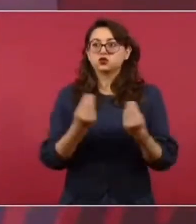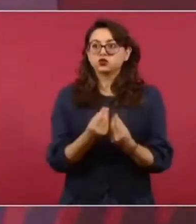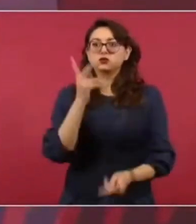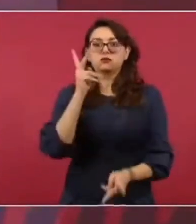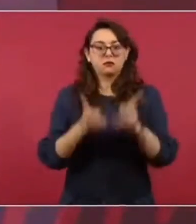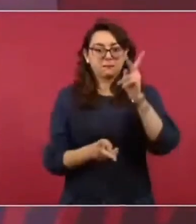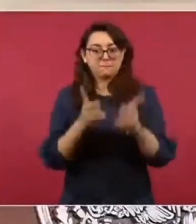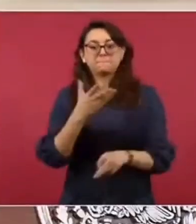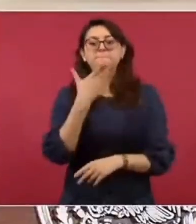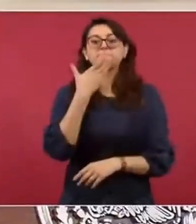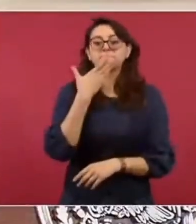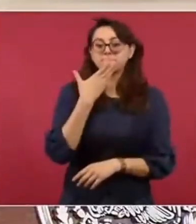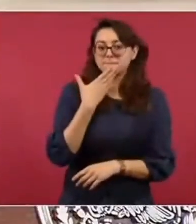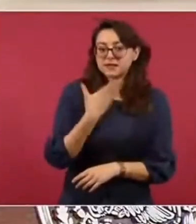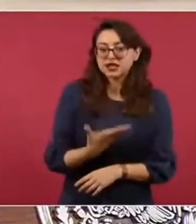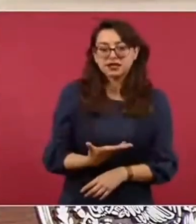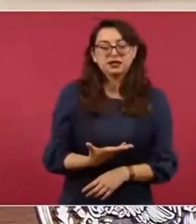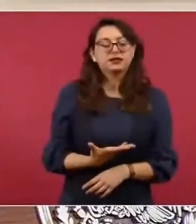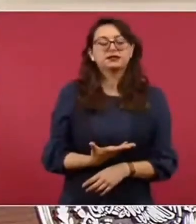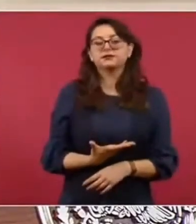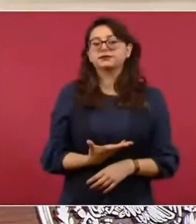No solo hablamos de esto,